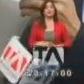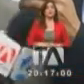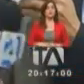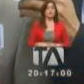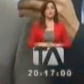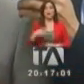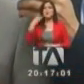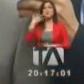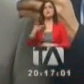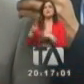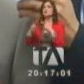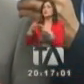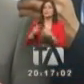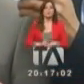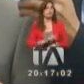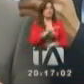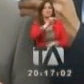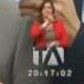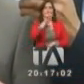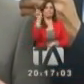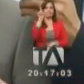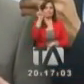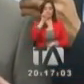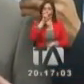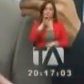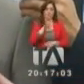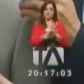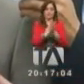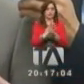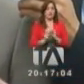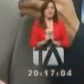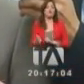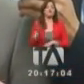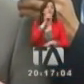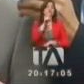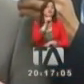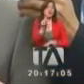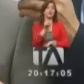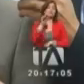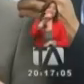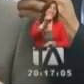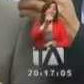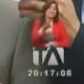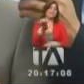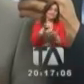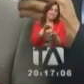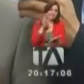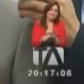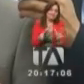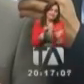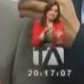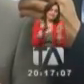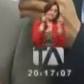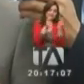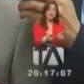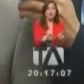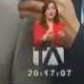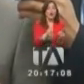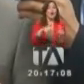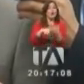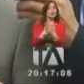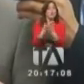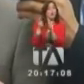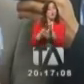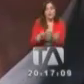No hay fecha todavía para eso. No hay fecha porque tiene que notificarse con esta resolución y que nuevamente pase a conocimiento del doctor Jurado